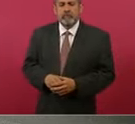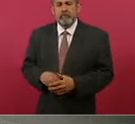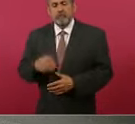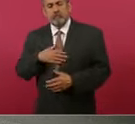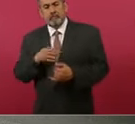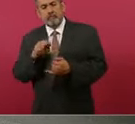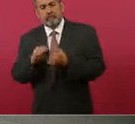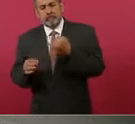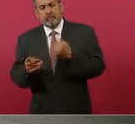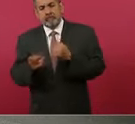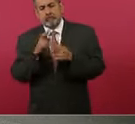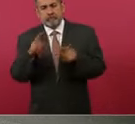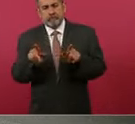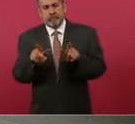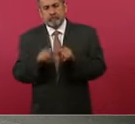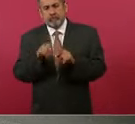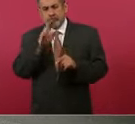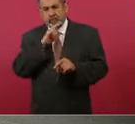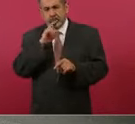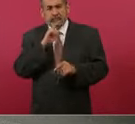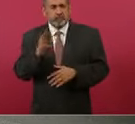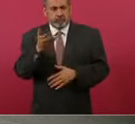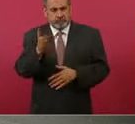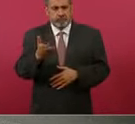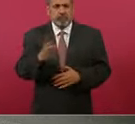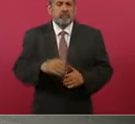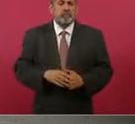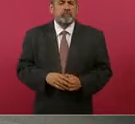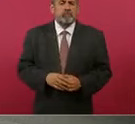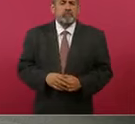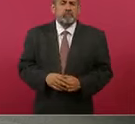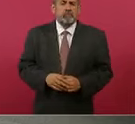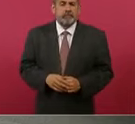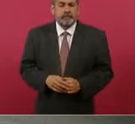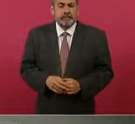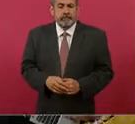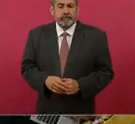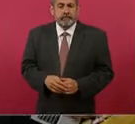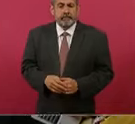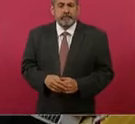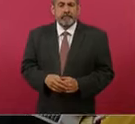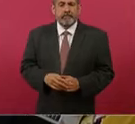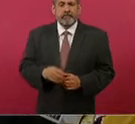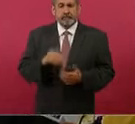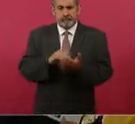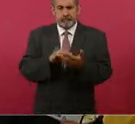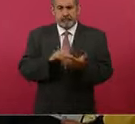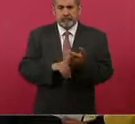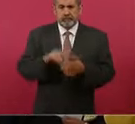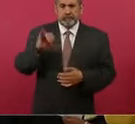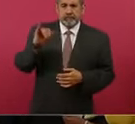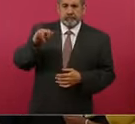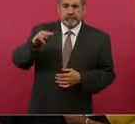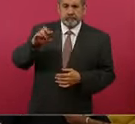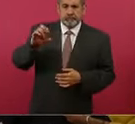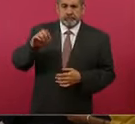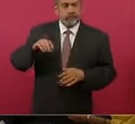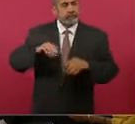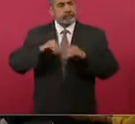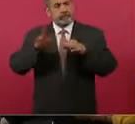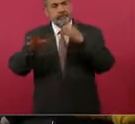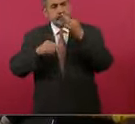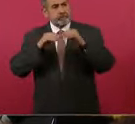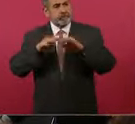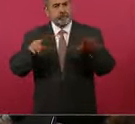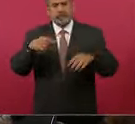la última rápida y también la petición. Continuando precisamente con el INE, pues se da a conocer a través de medios de